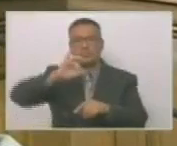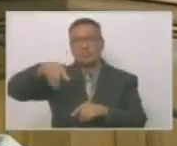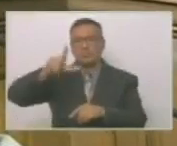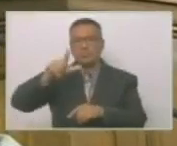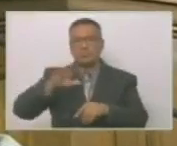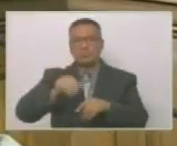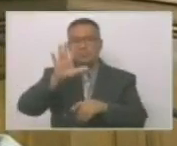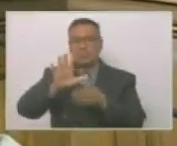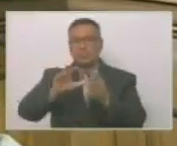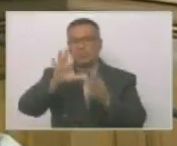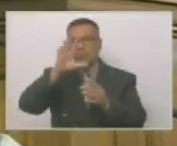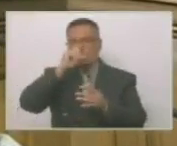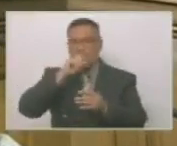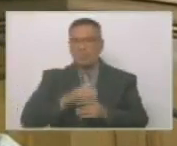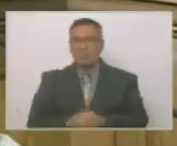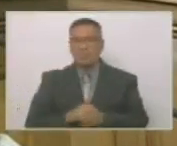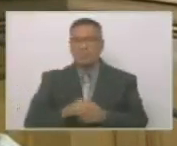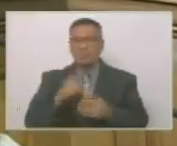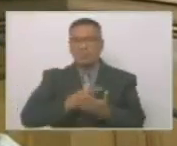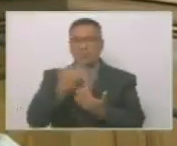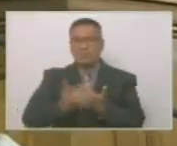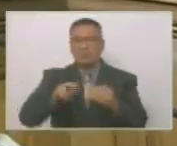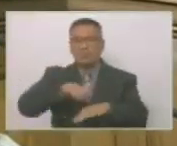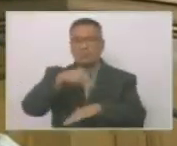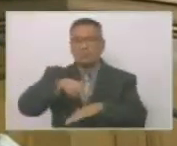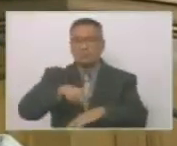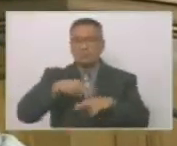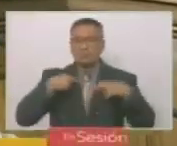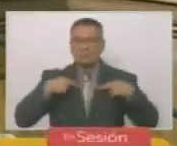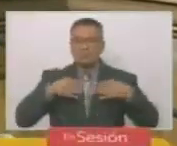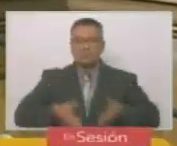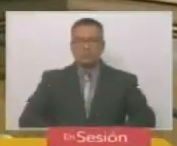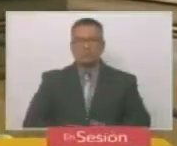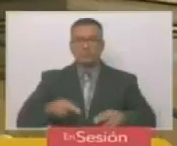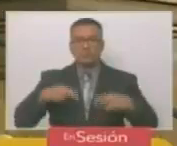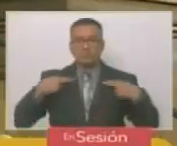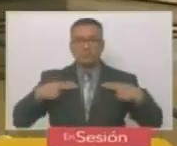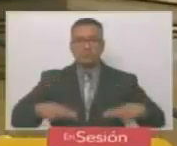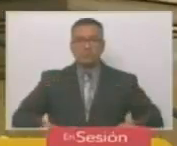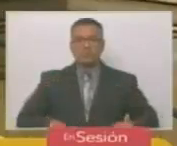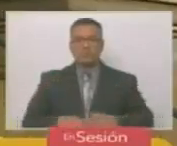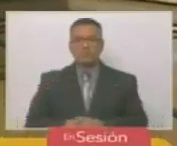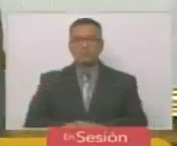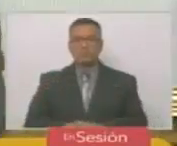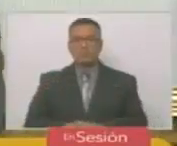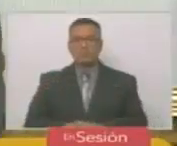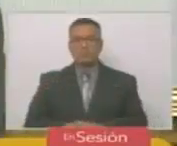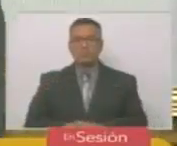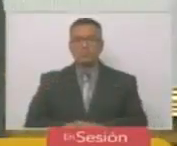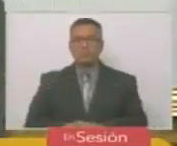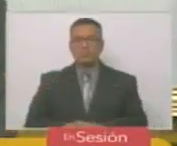quinto aniversario del Plan Nacional Parto Humanizado. Es todo, señor presidente.